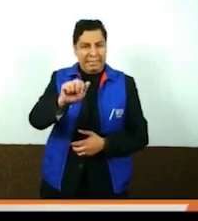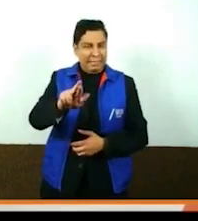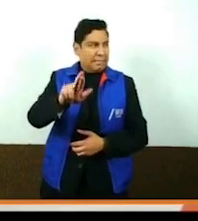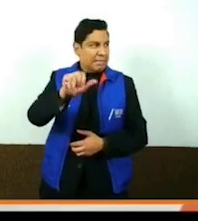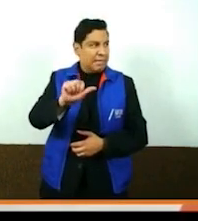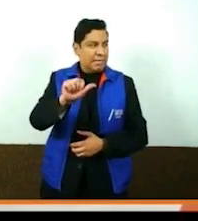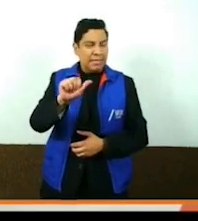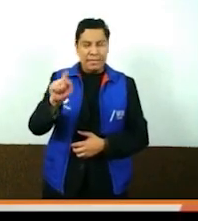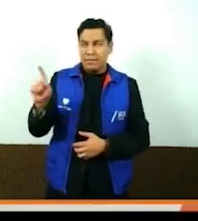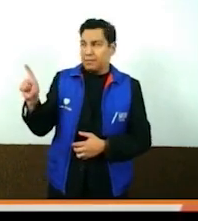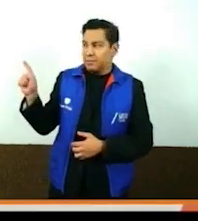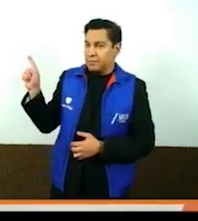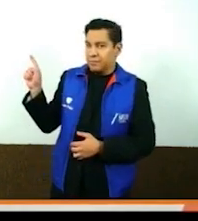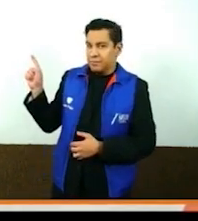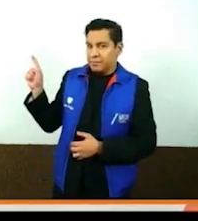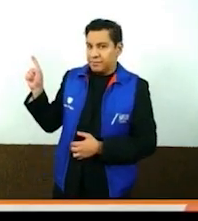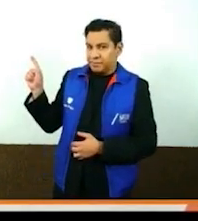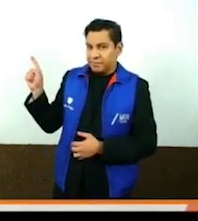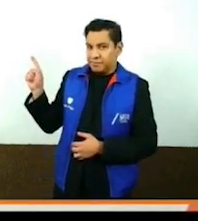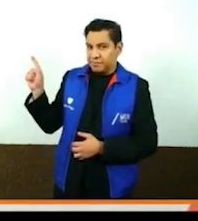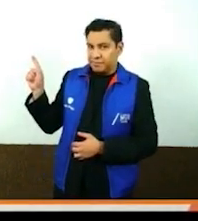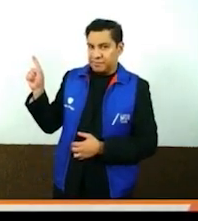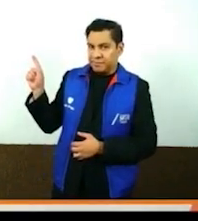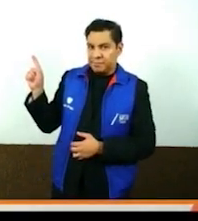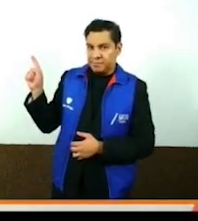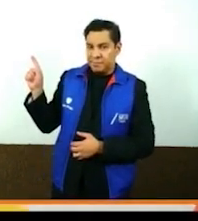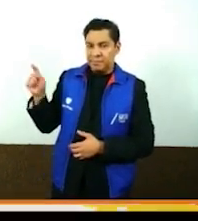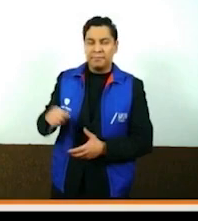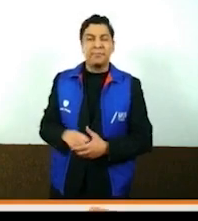Sara Idalia Canchola Reyes.